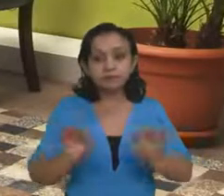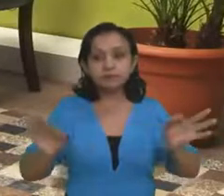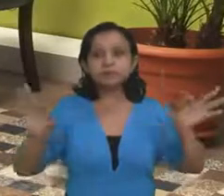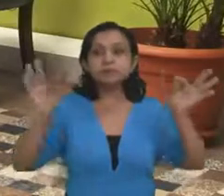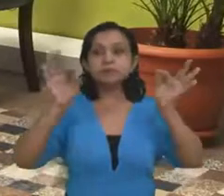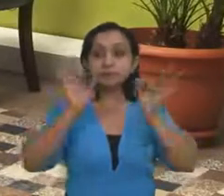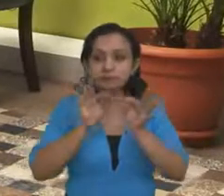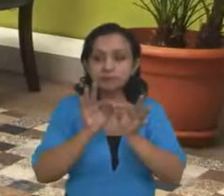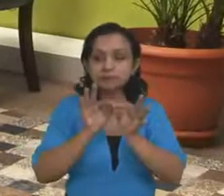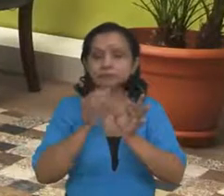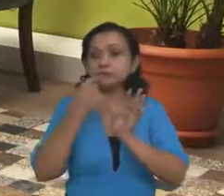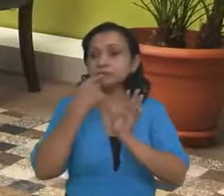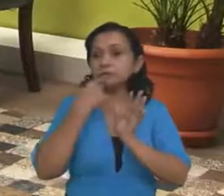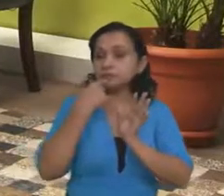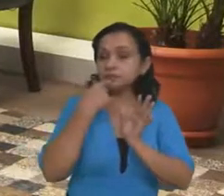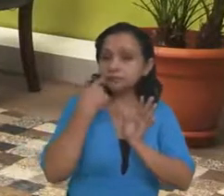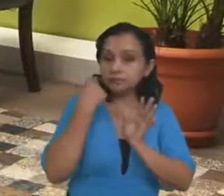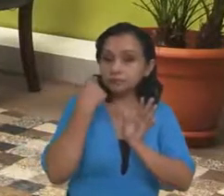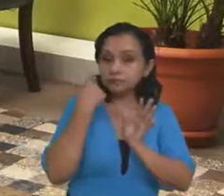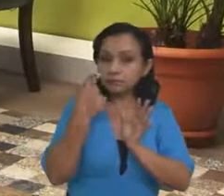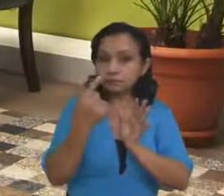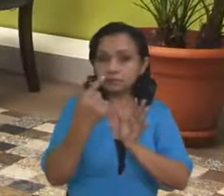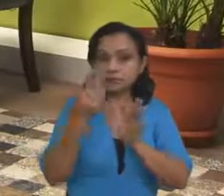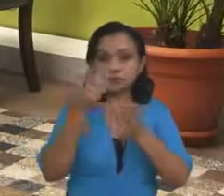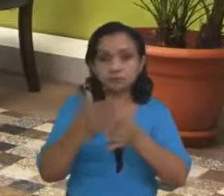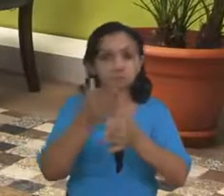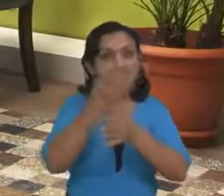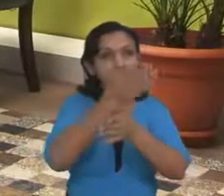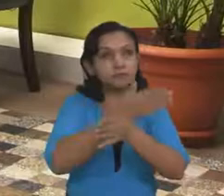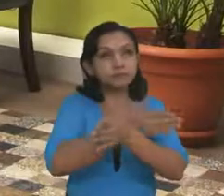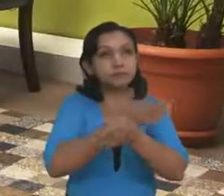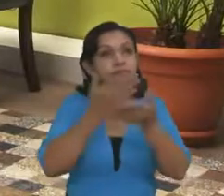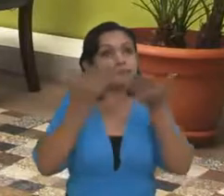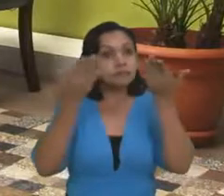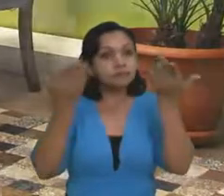es definir, ¿verdad?, que ante qué estamos